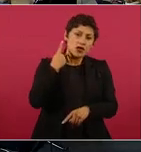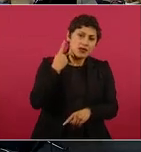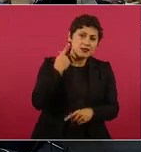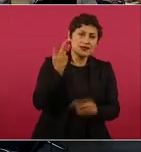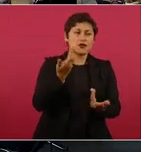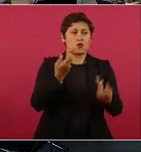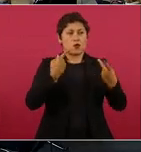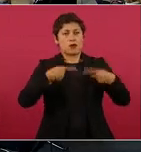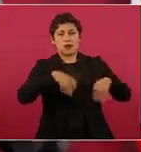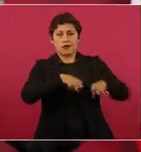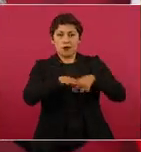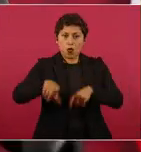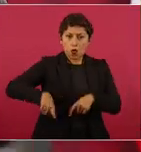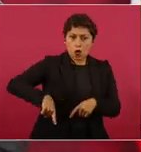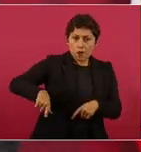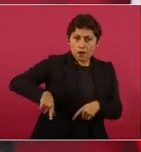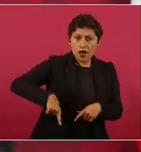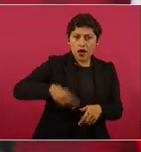Todavía